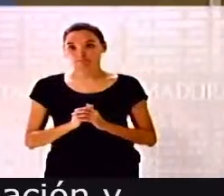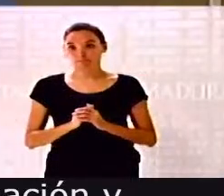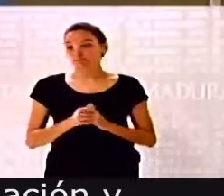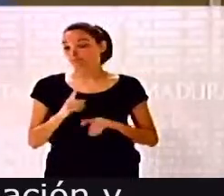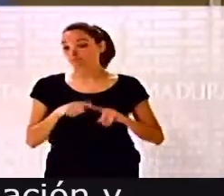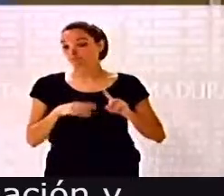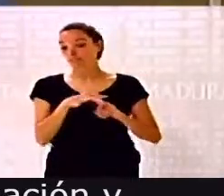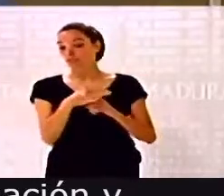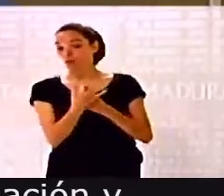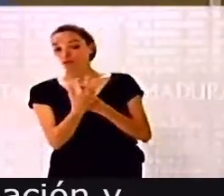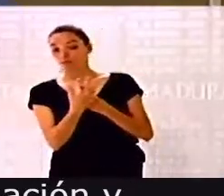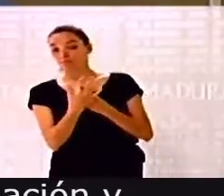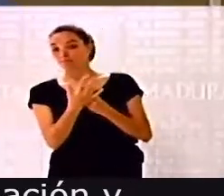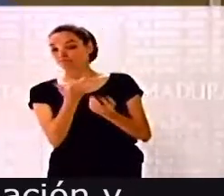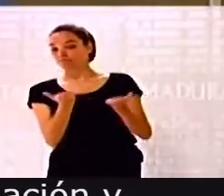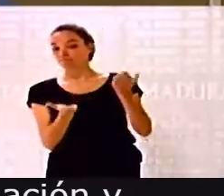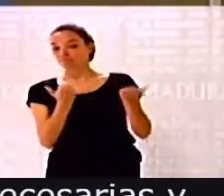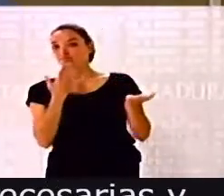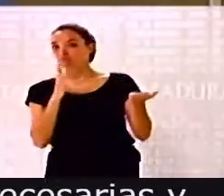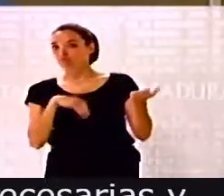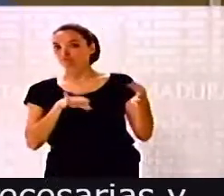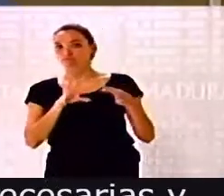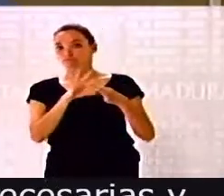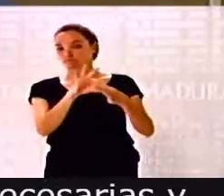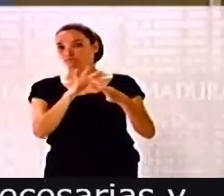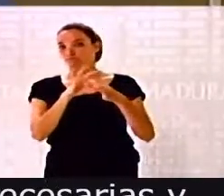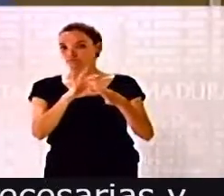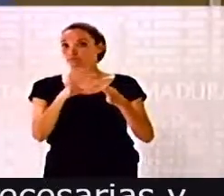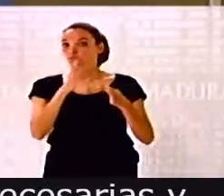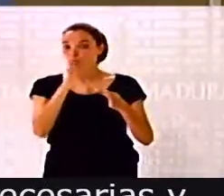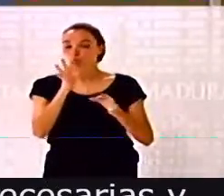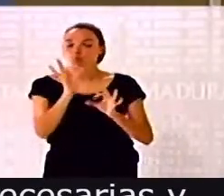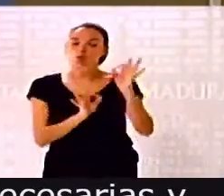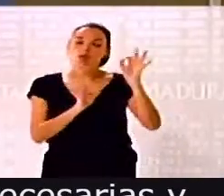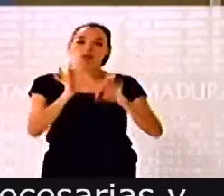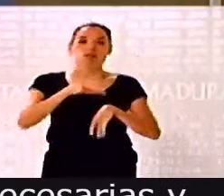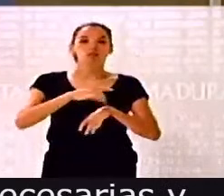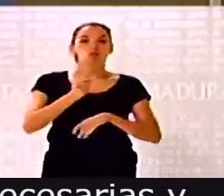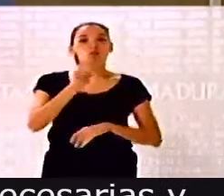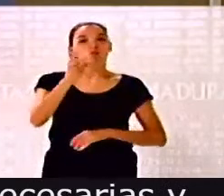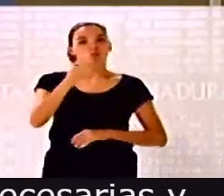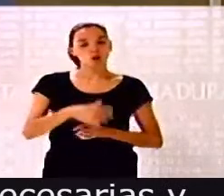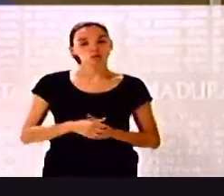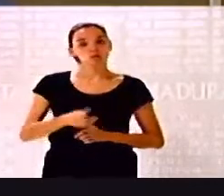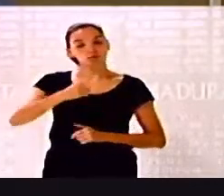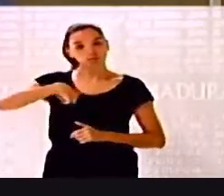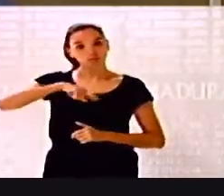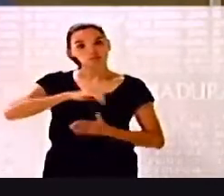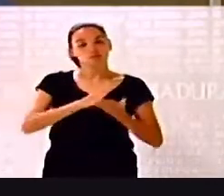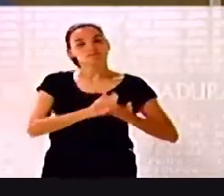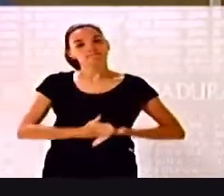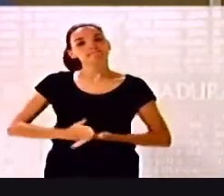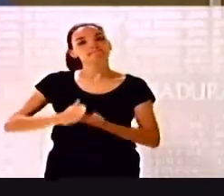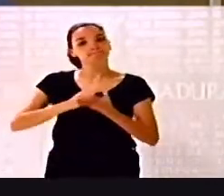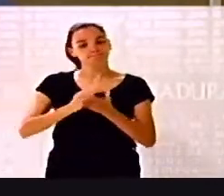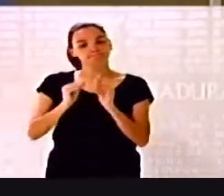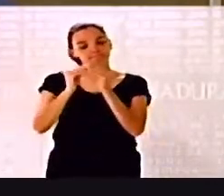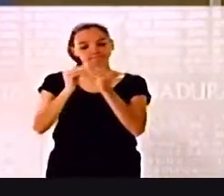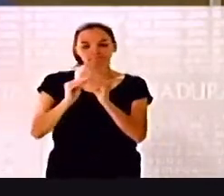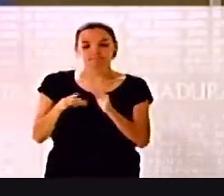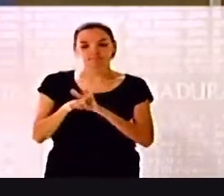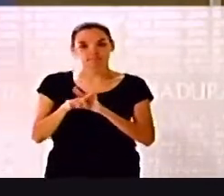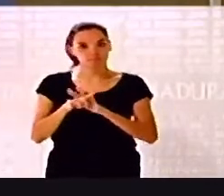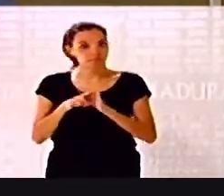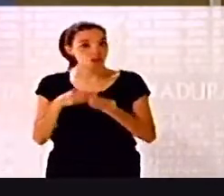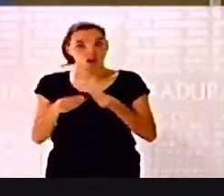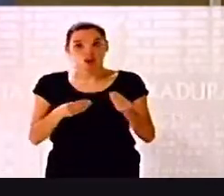necesarias y proporcionadas a la incidencia que hay. Y estamos realizando los estudios que hay que realizar